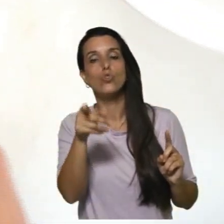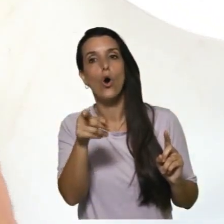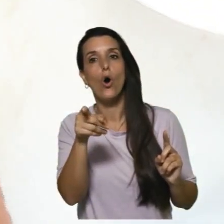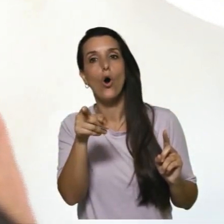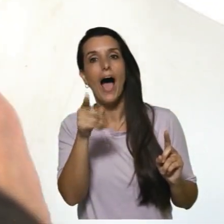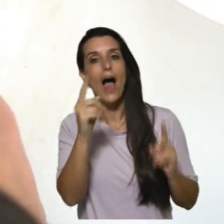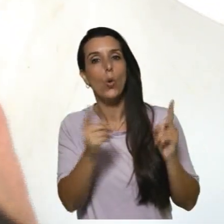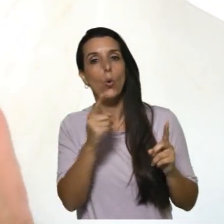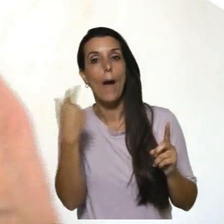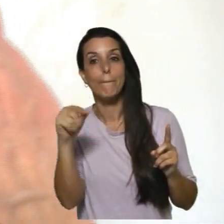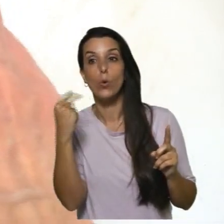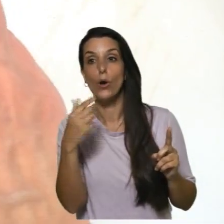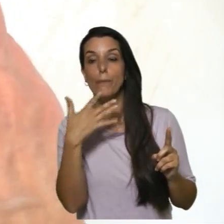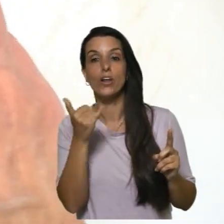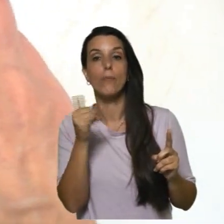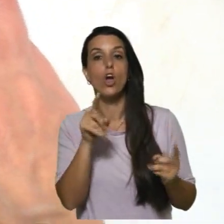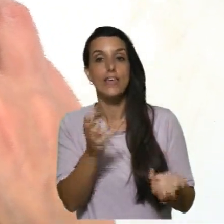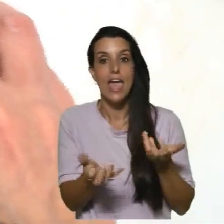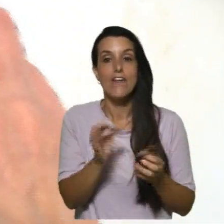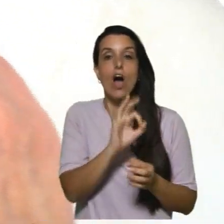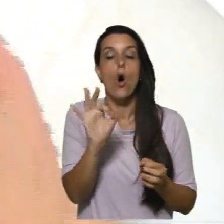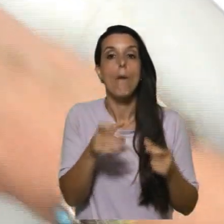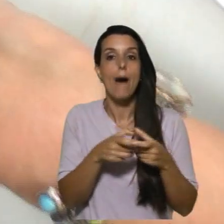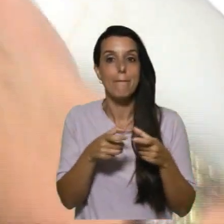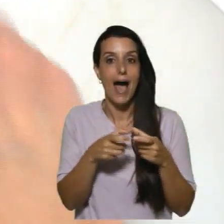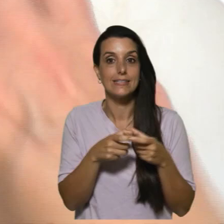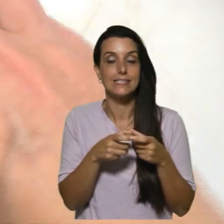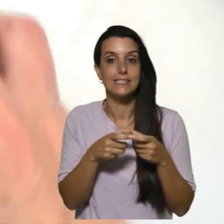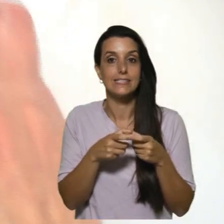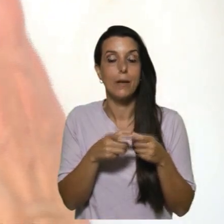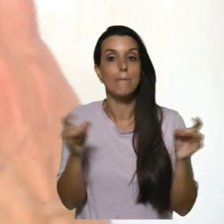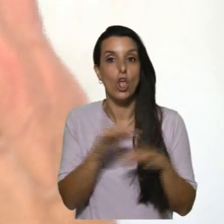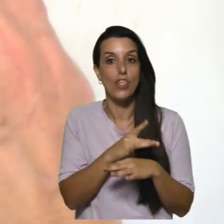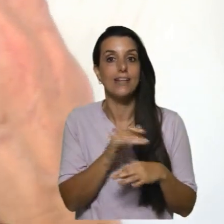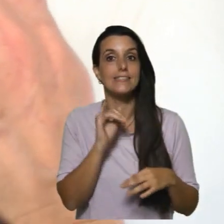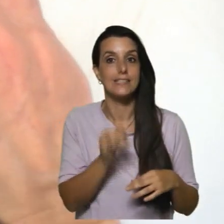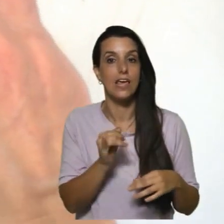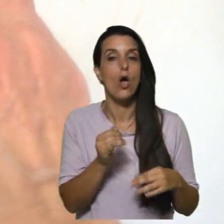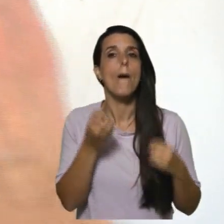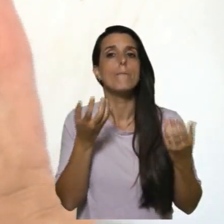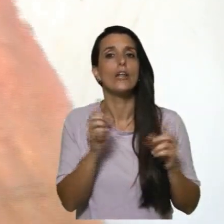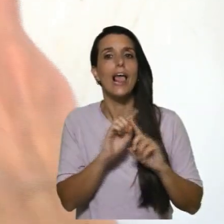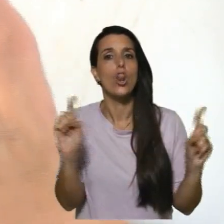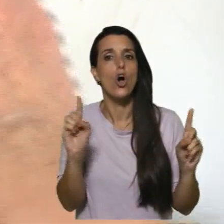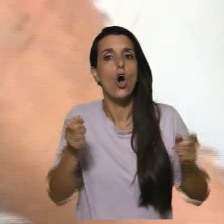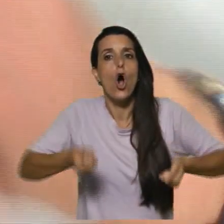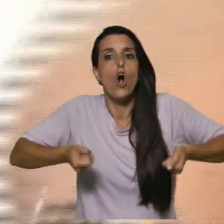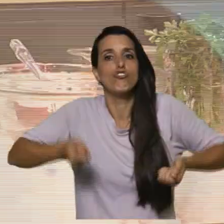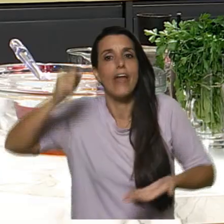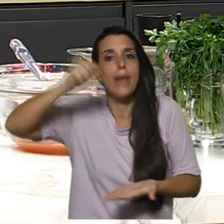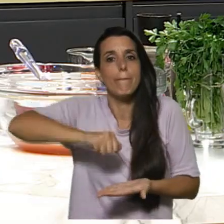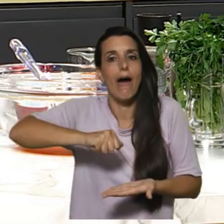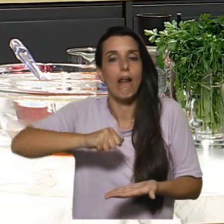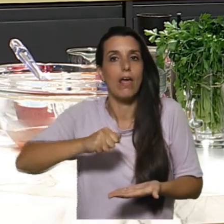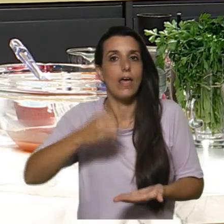hay cierto apuro para que hierva o para que las papas estén prontas. Sí. ¿Por qué no tapar la olla? Podés tapar,